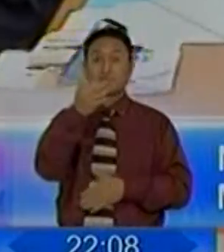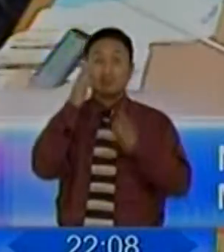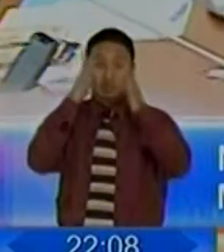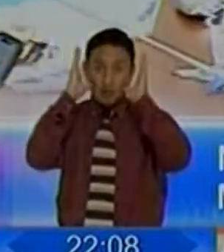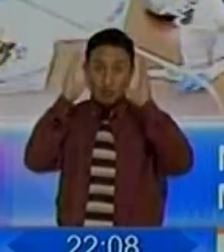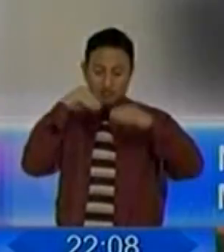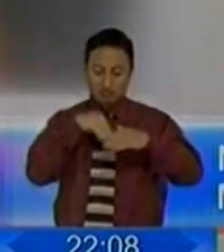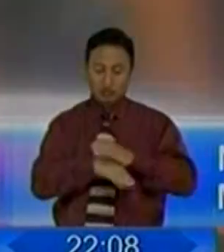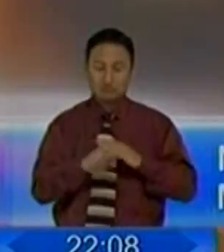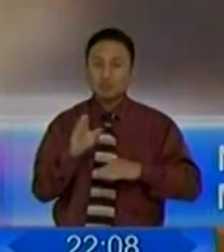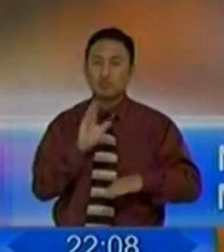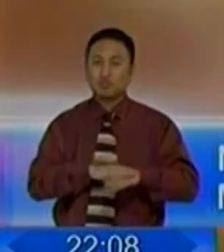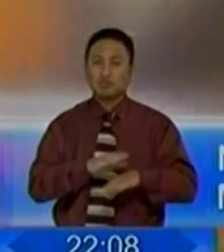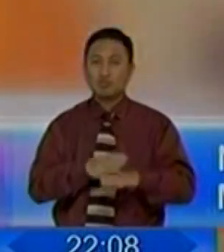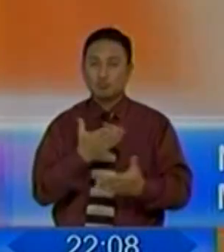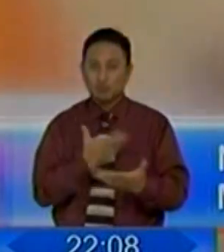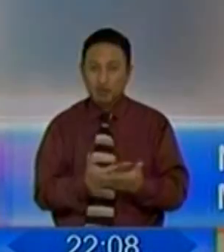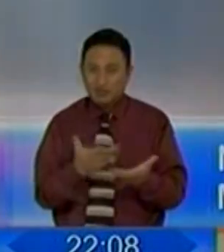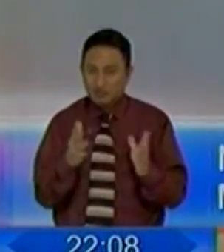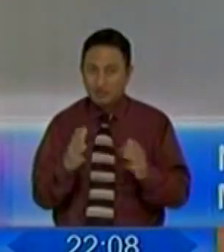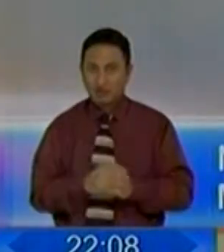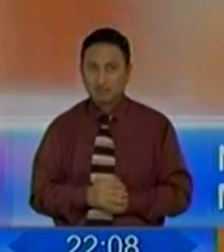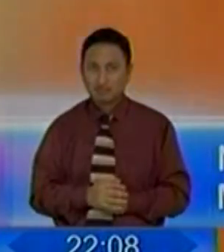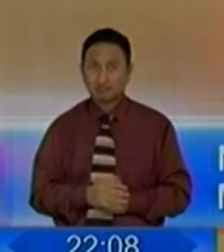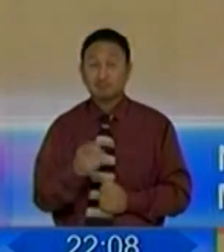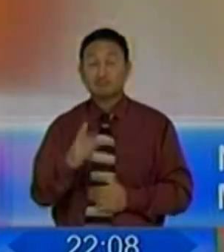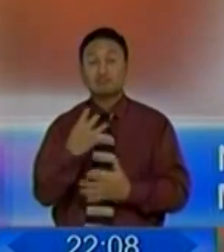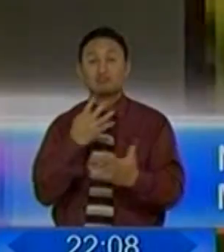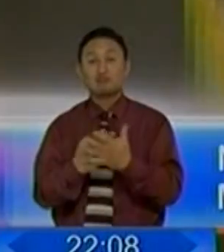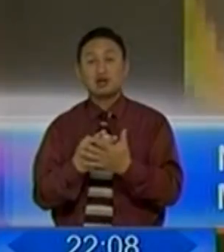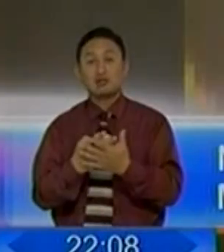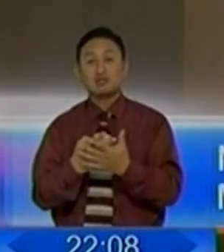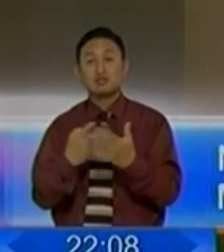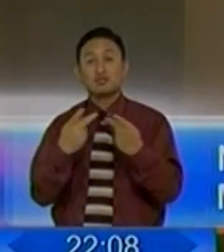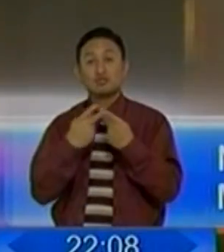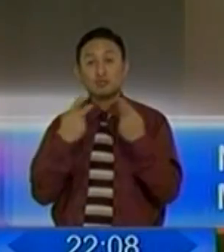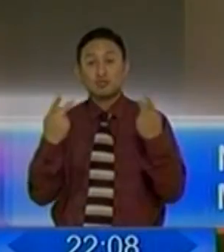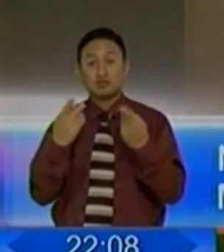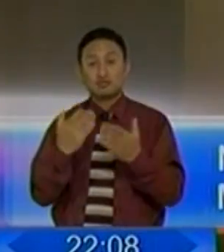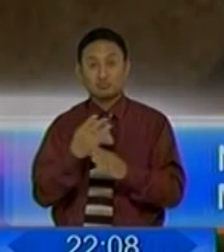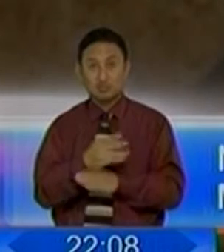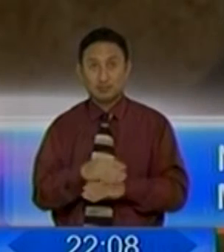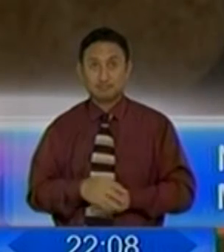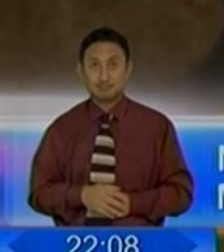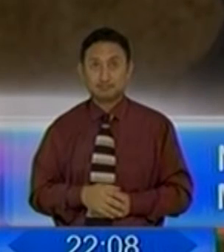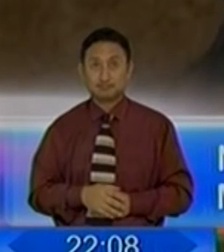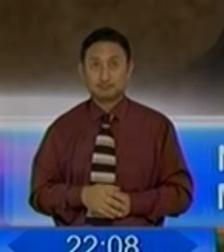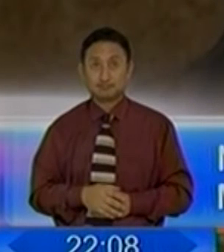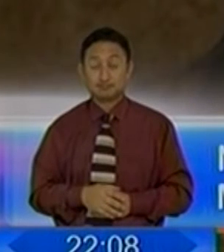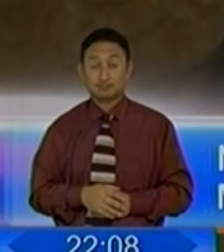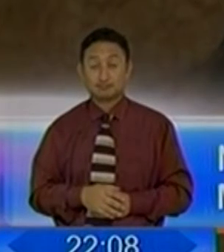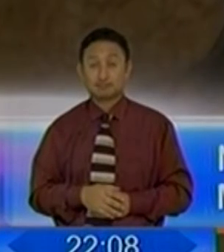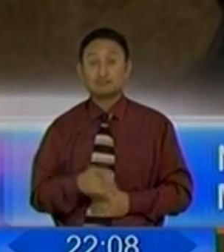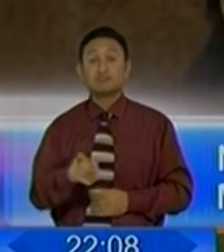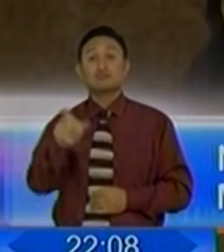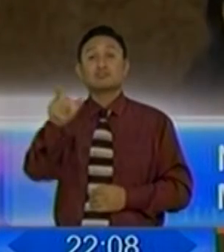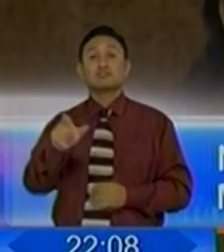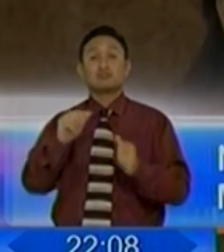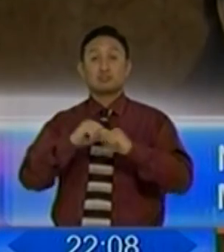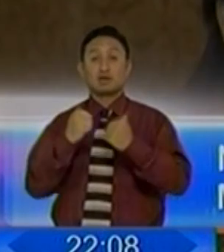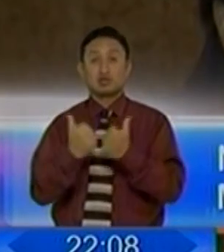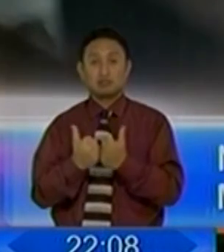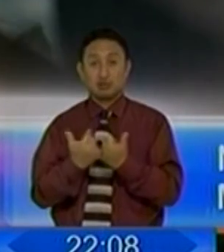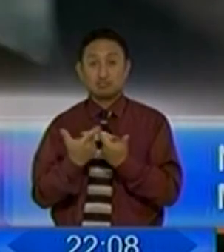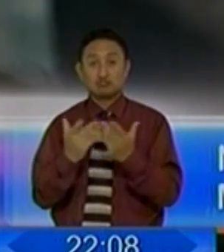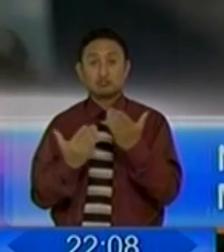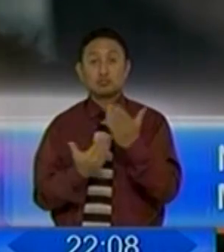por falta de pruebas en torno a la crisis carcelaria, mal uso de bienes públicos y casos de femicidio. A pesar de esta situación, los interpelantes del nuevo